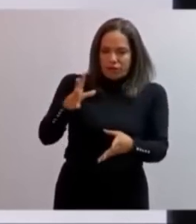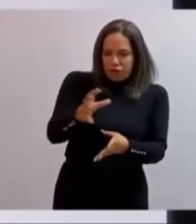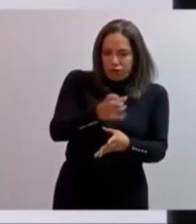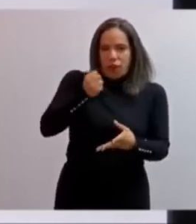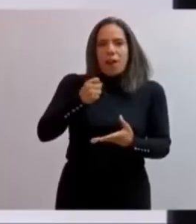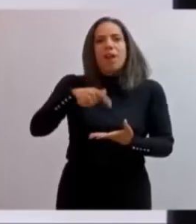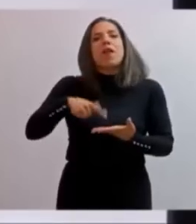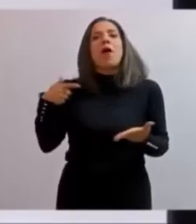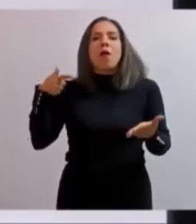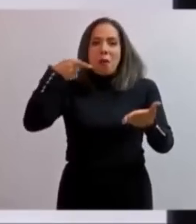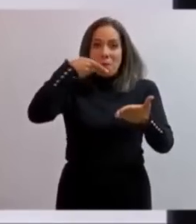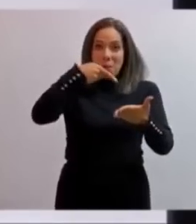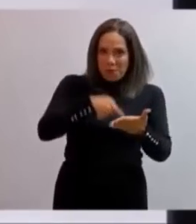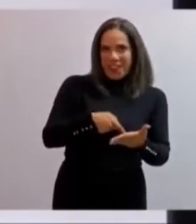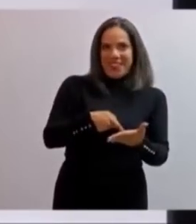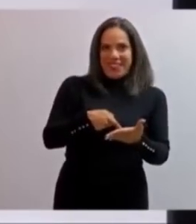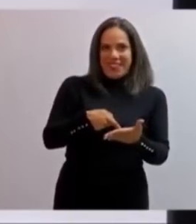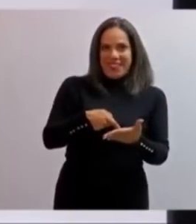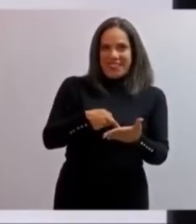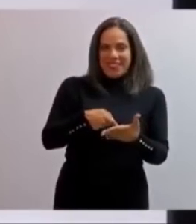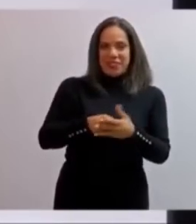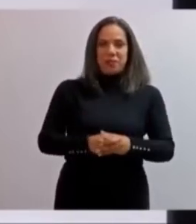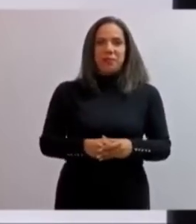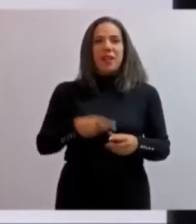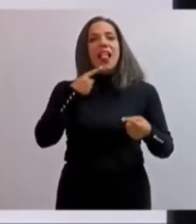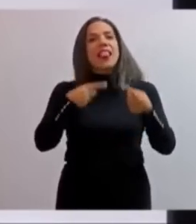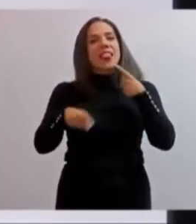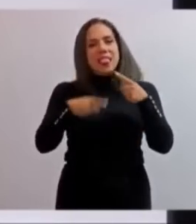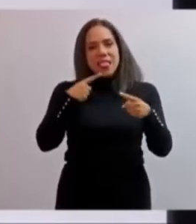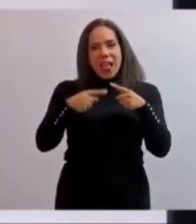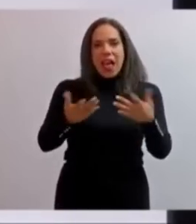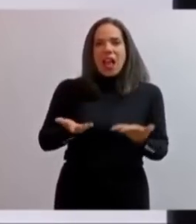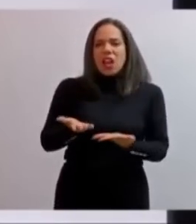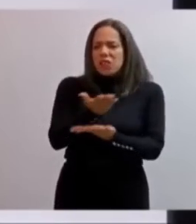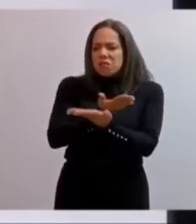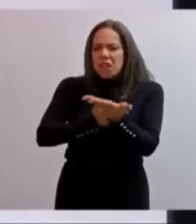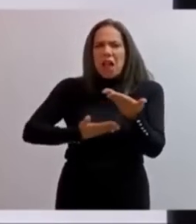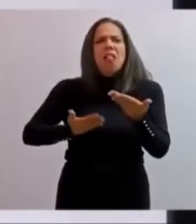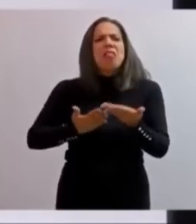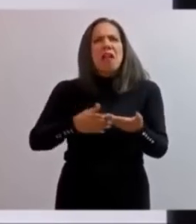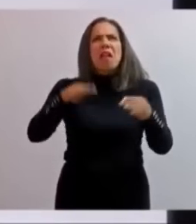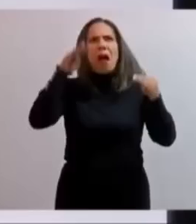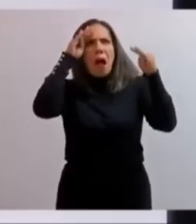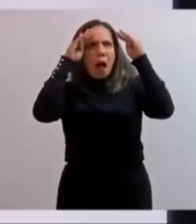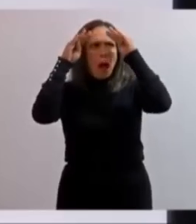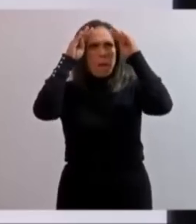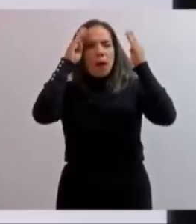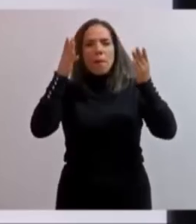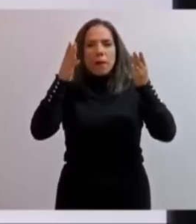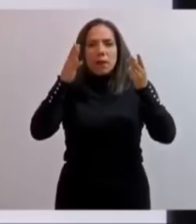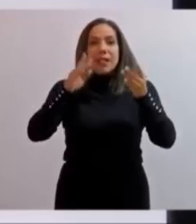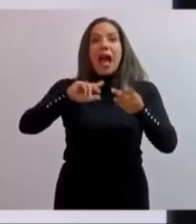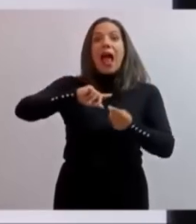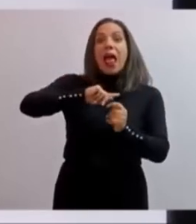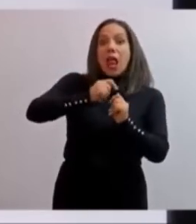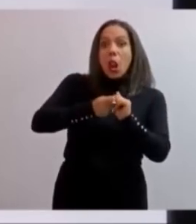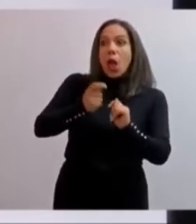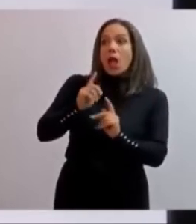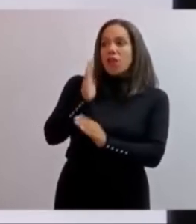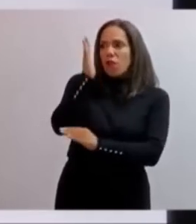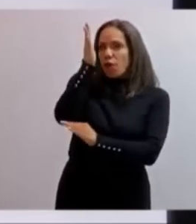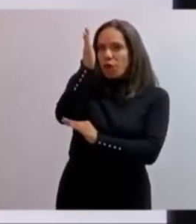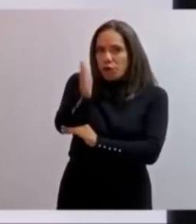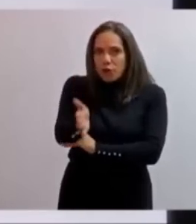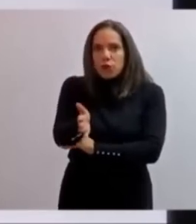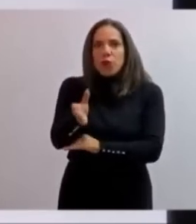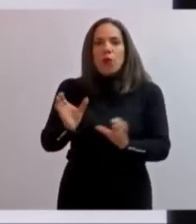espacio. A través del diálogo pedagógico e intercambio de saberes, lo transformen en una comunidad en